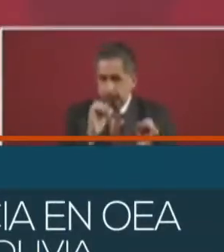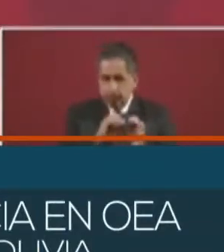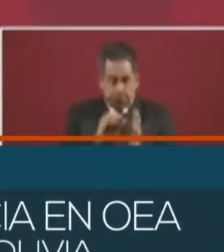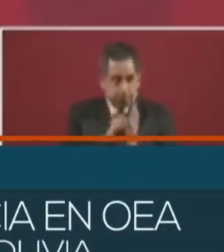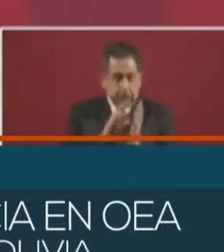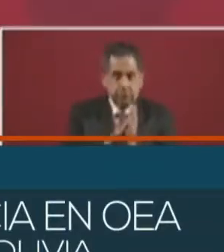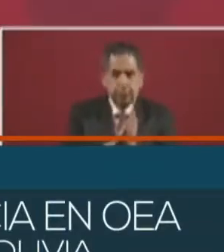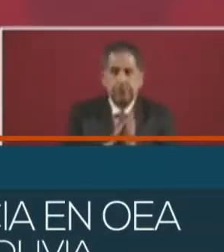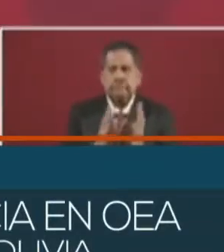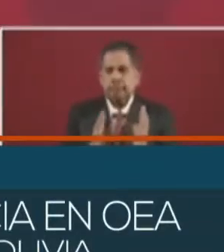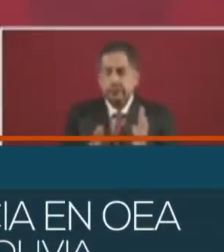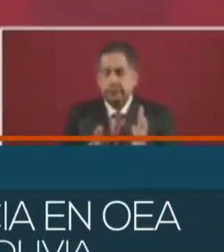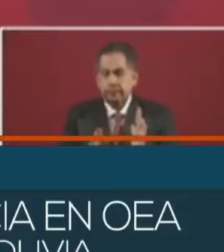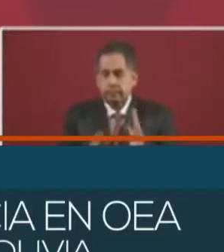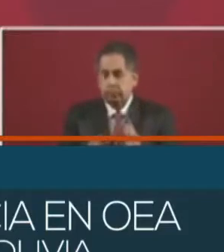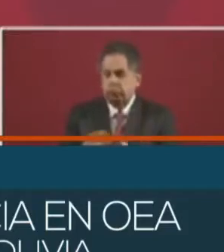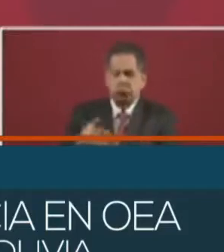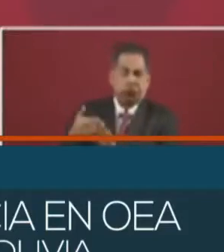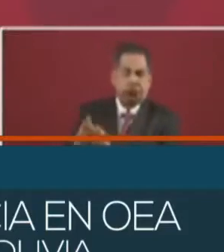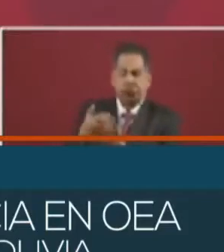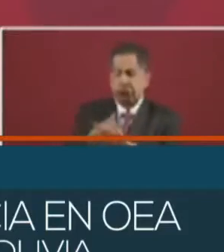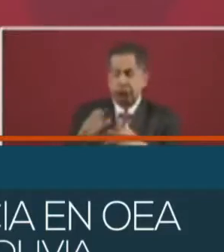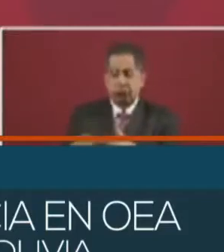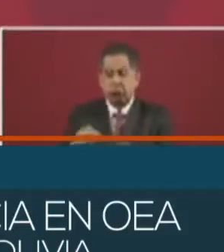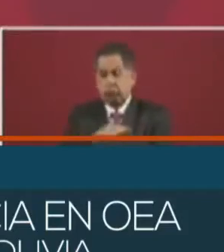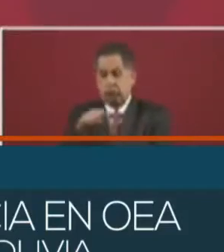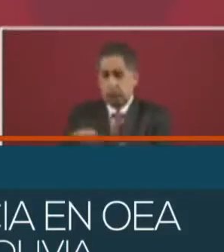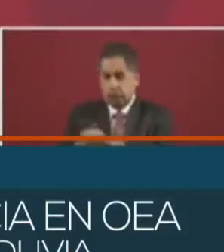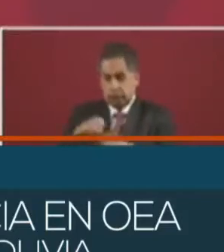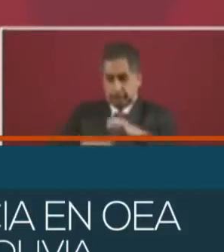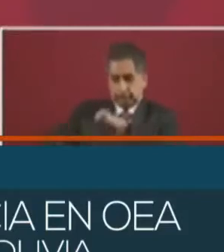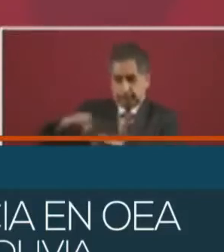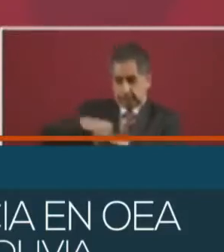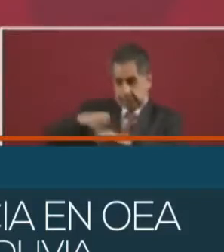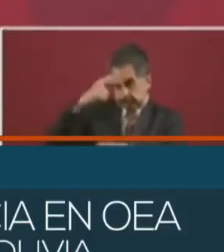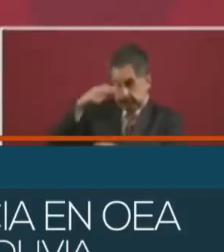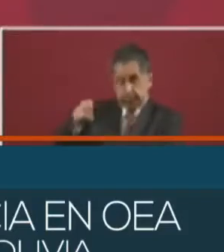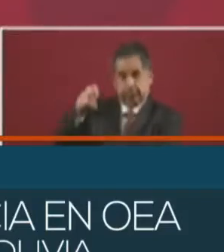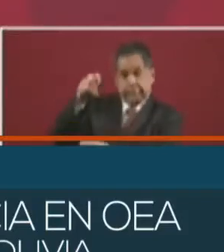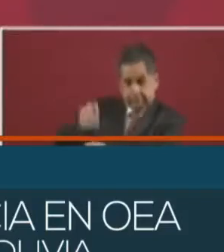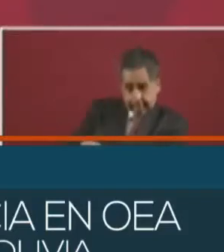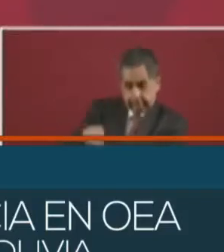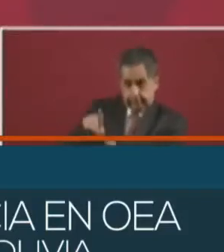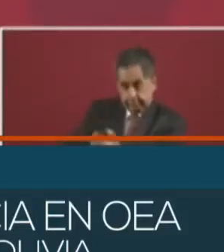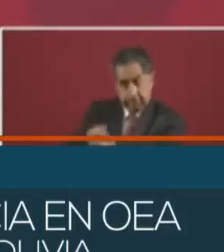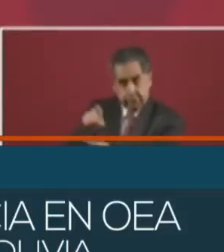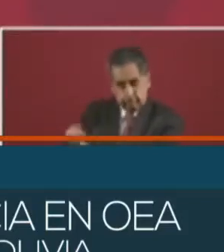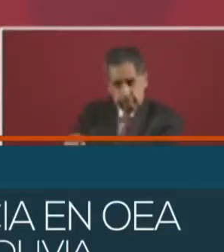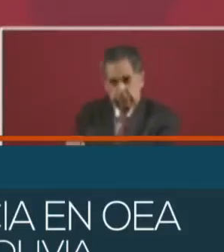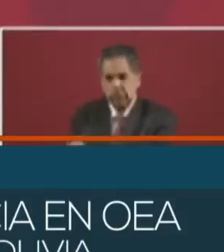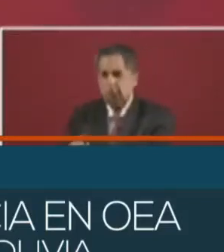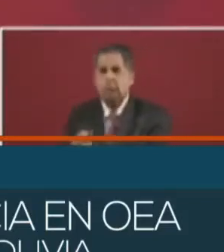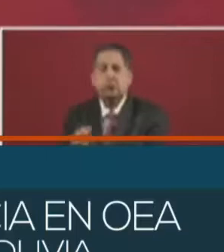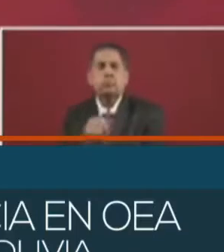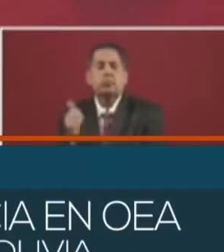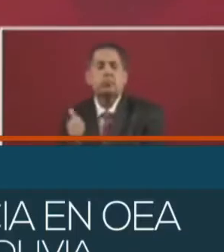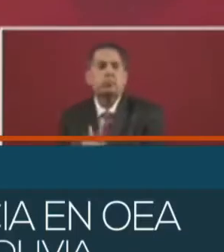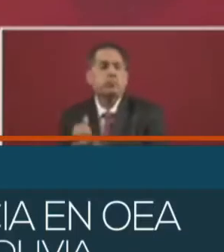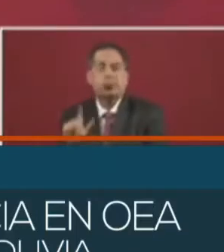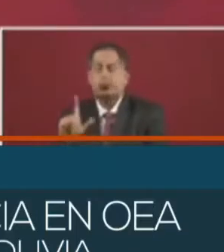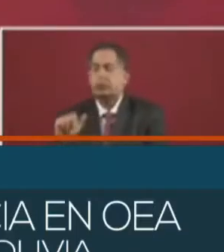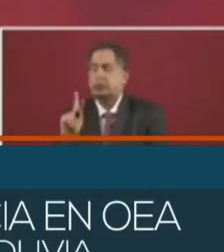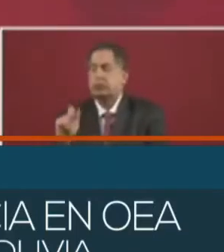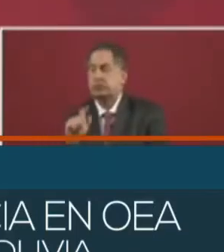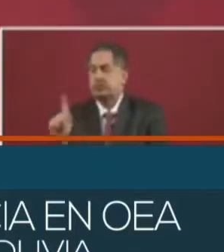Ebrard indicó que la decisión de Evo Morales también se dio para reivindicar el respeto al orden constitucional en ese